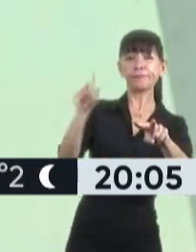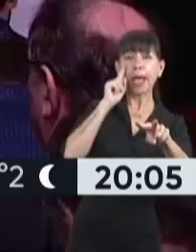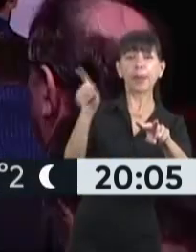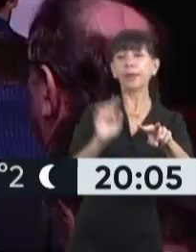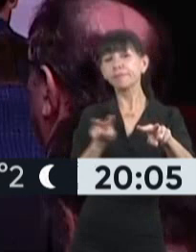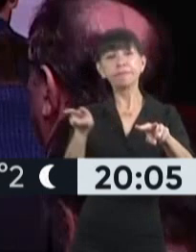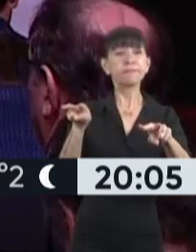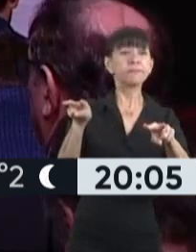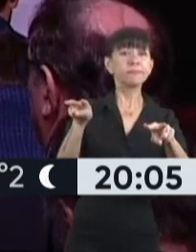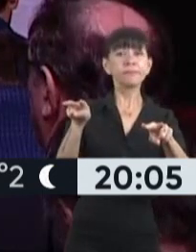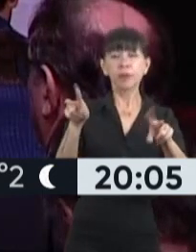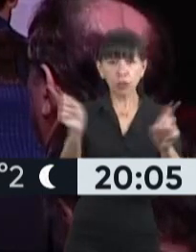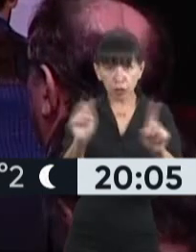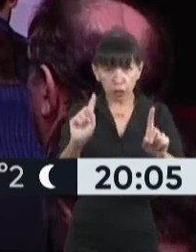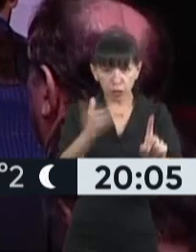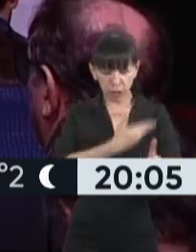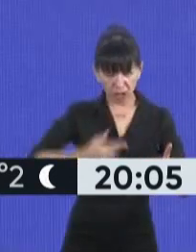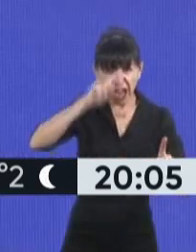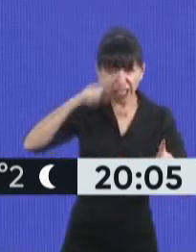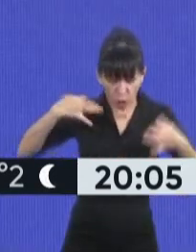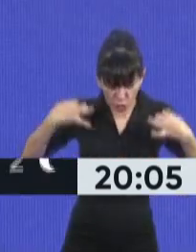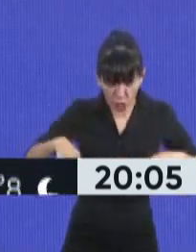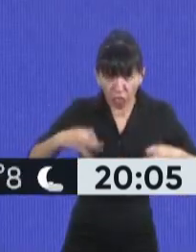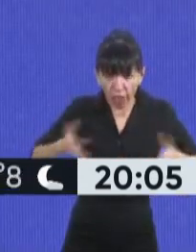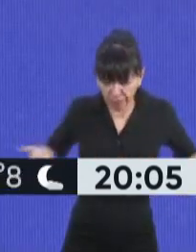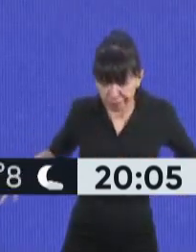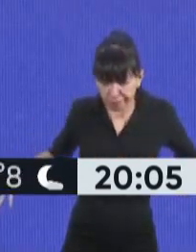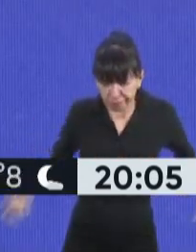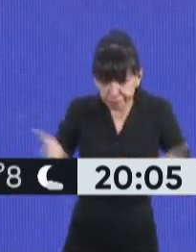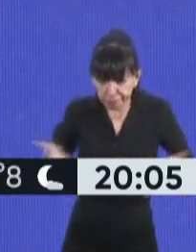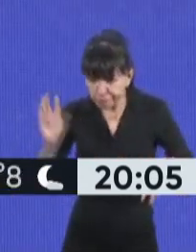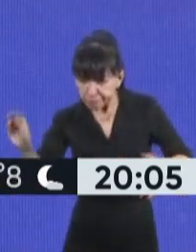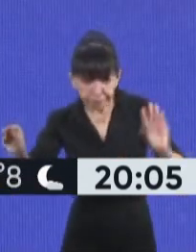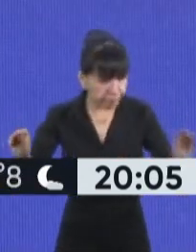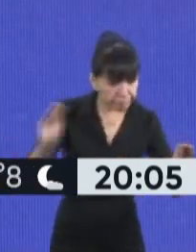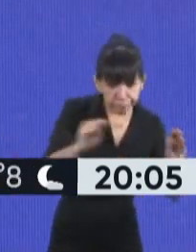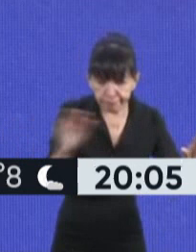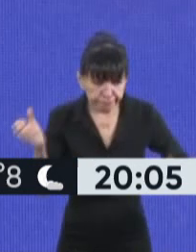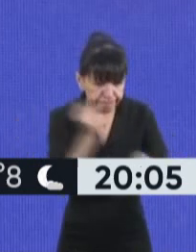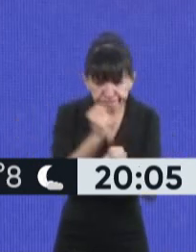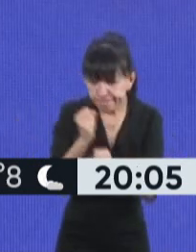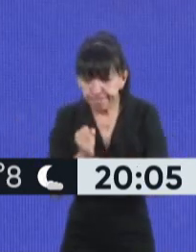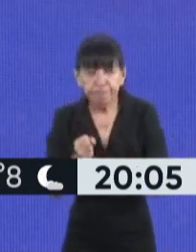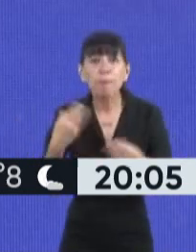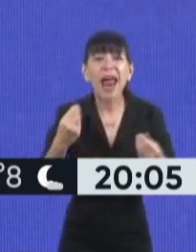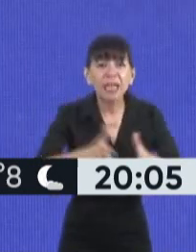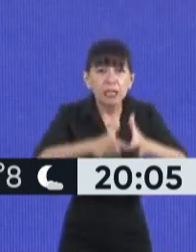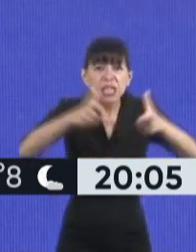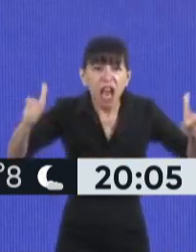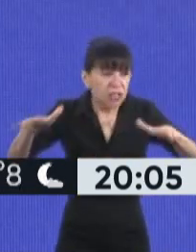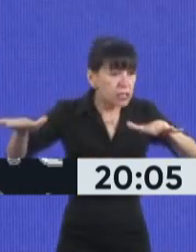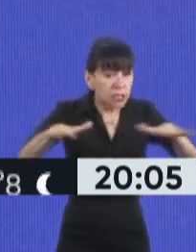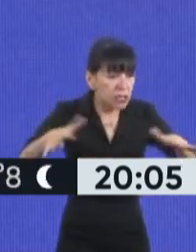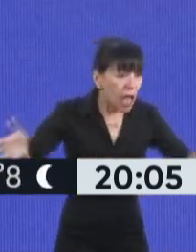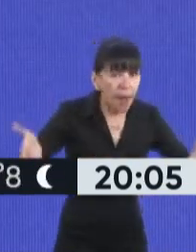llamado a motorizar las fuerzas necesarias para que se mueva, para que crezca, para que todo crezca y